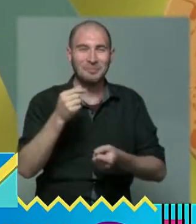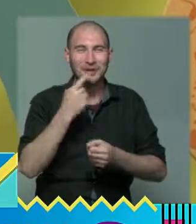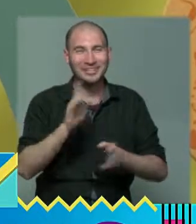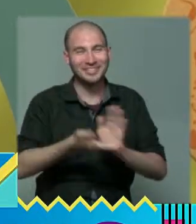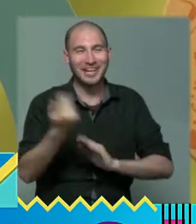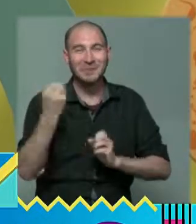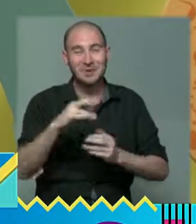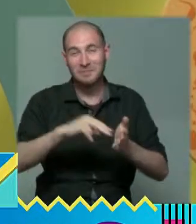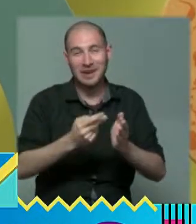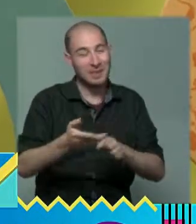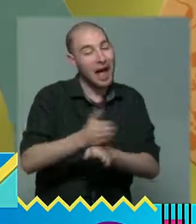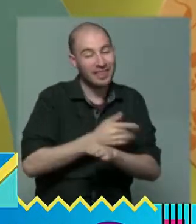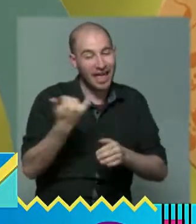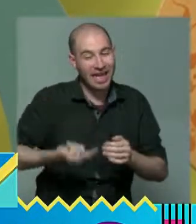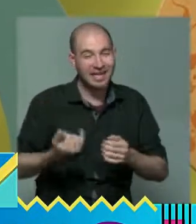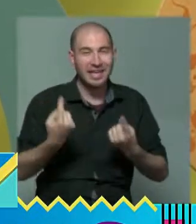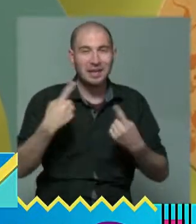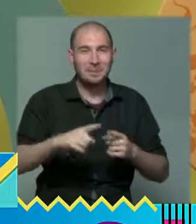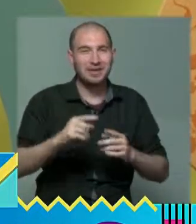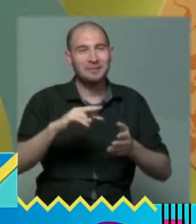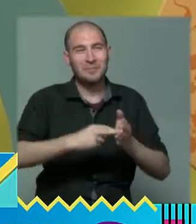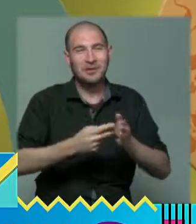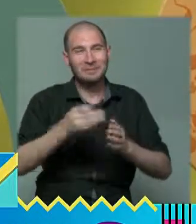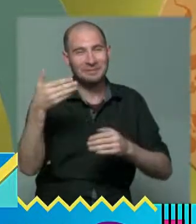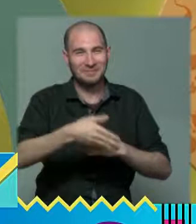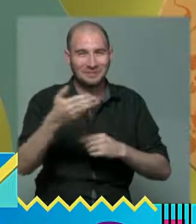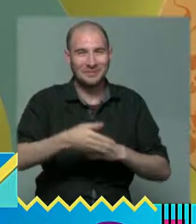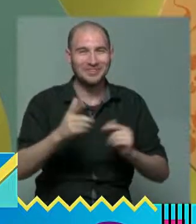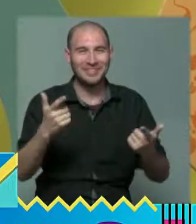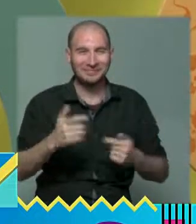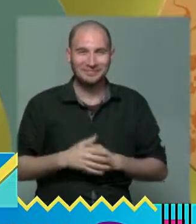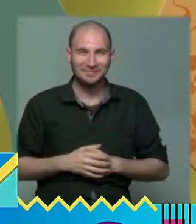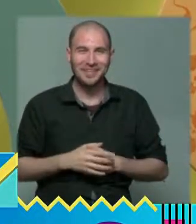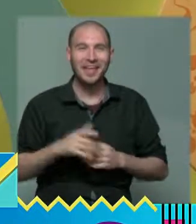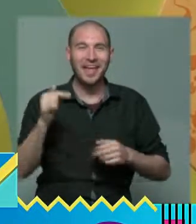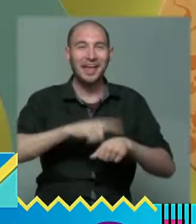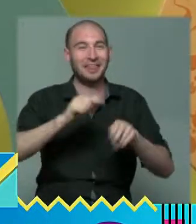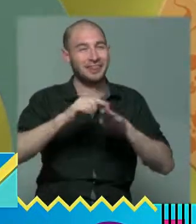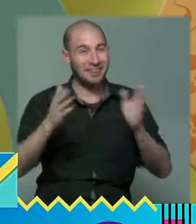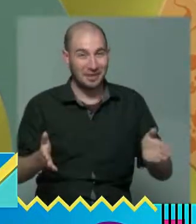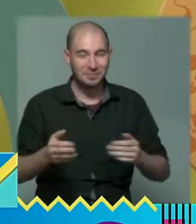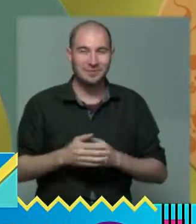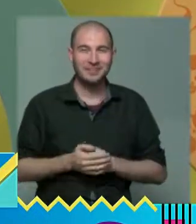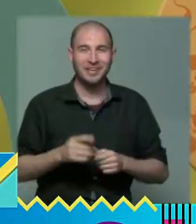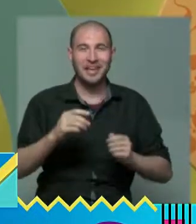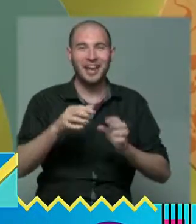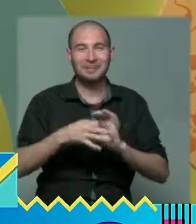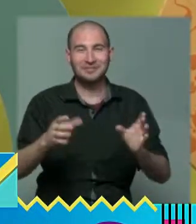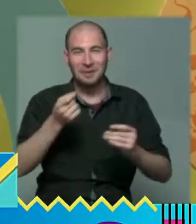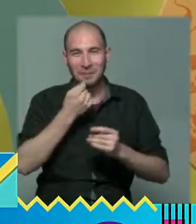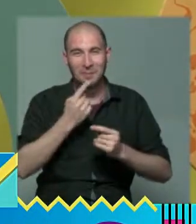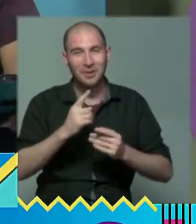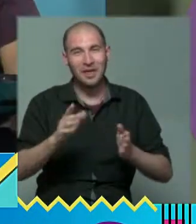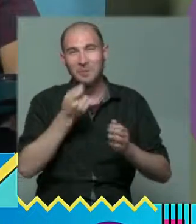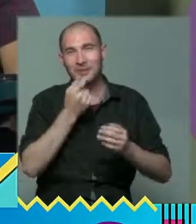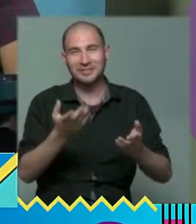falla en el pronóstico. Pero no es muy alto el índice de reincidencia en libertad condicional, que es un periodo. La libertad condicional dura